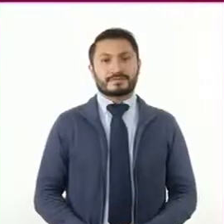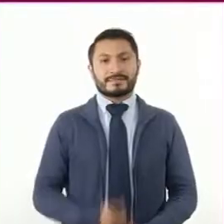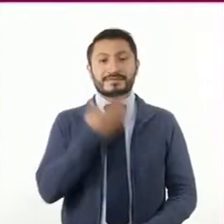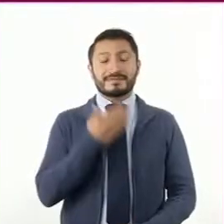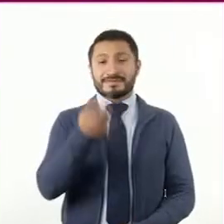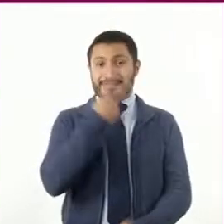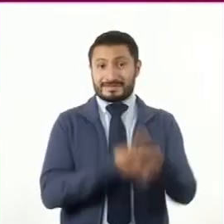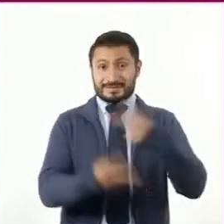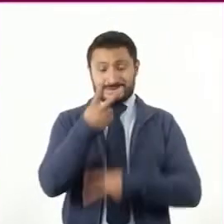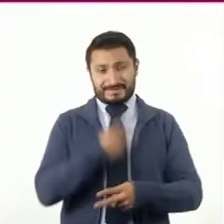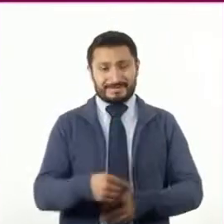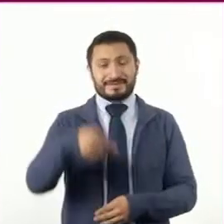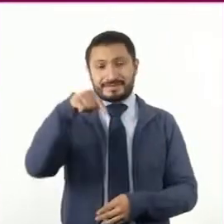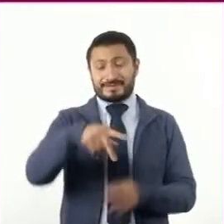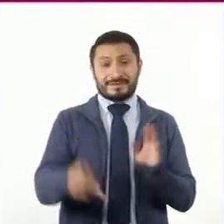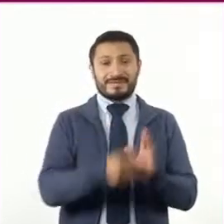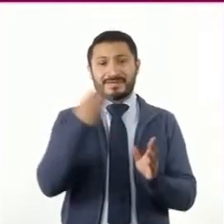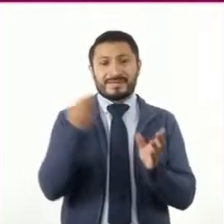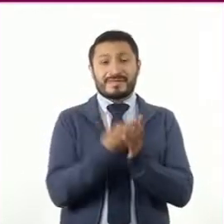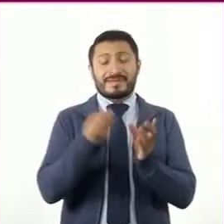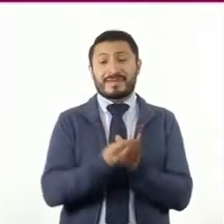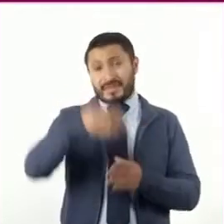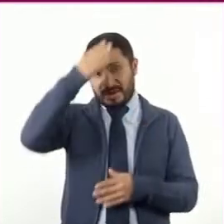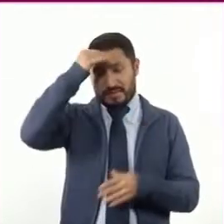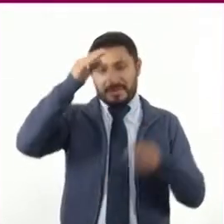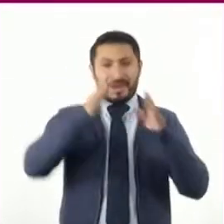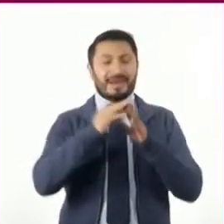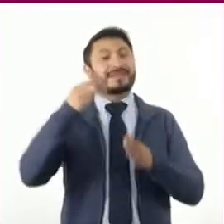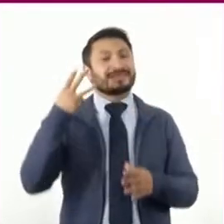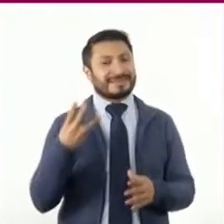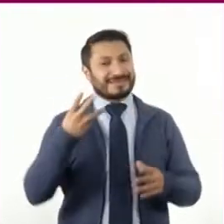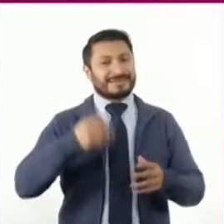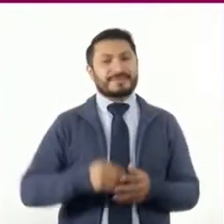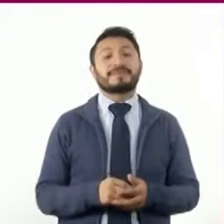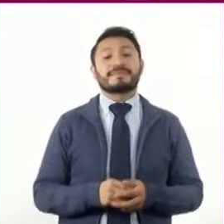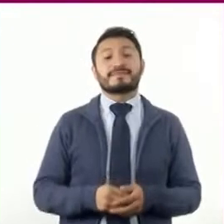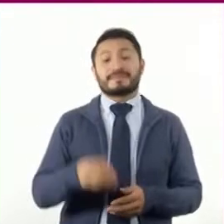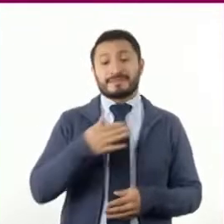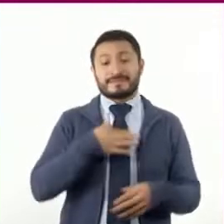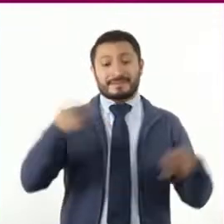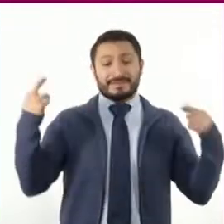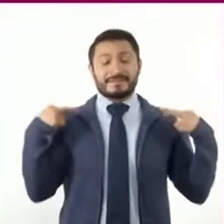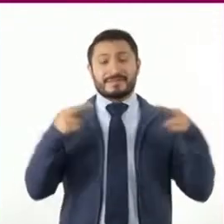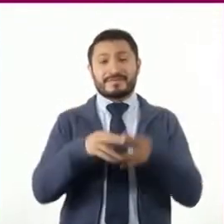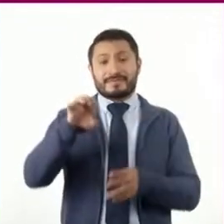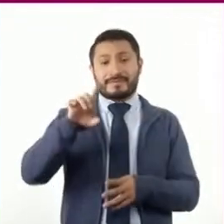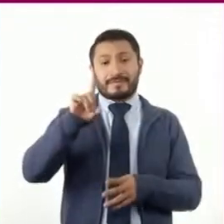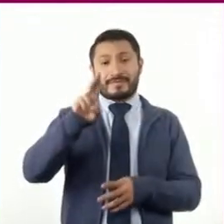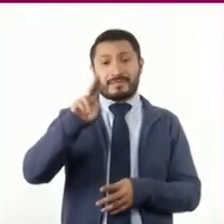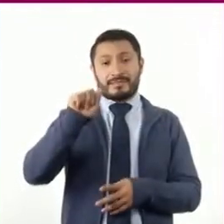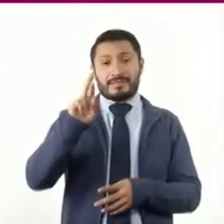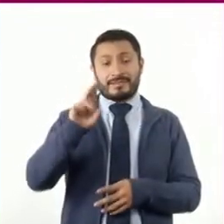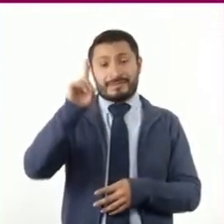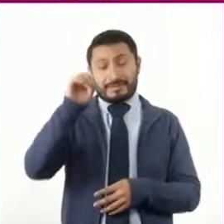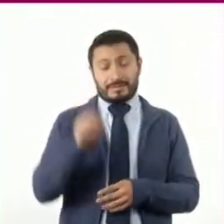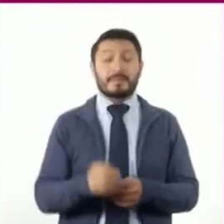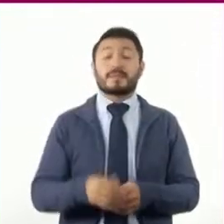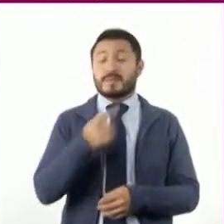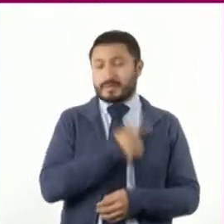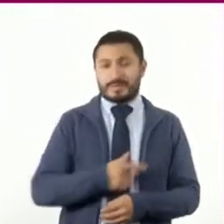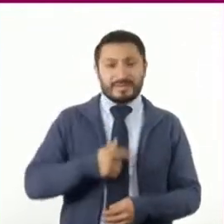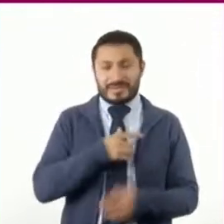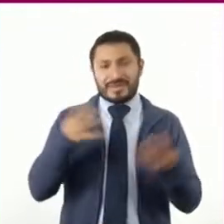Bienvenidas y bienvenidos a una sesión más de Aprende en Casa 3. Soy el profesor Eduardo Monroy y es un gusto